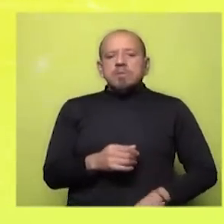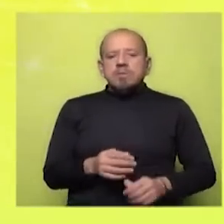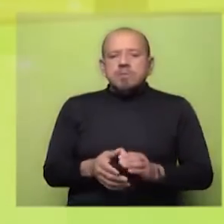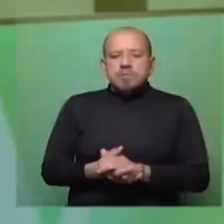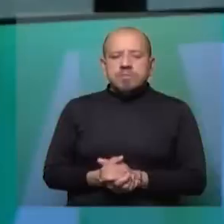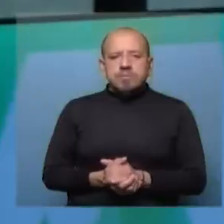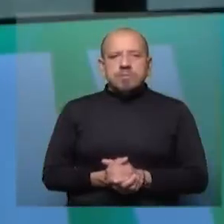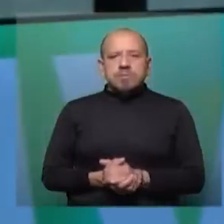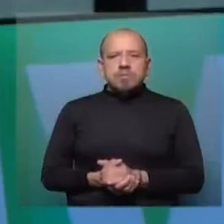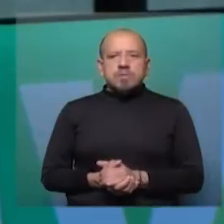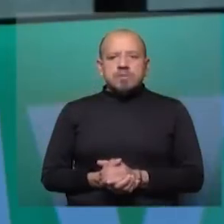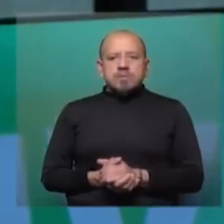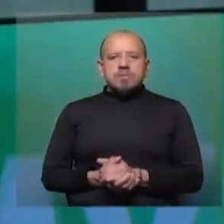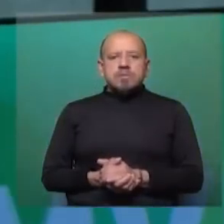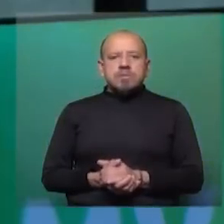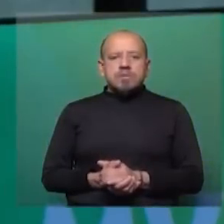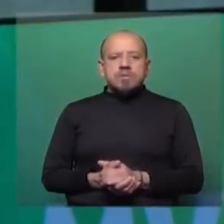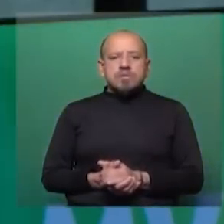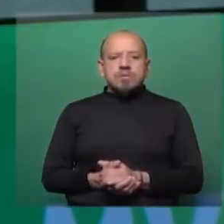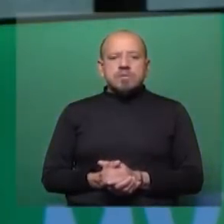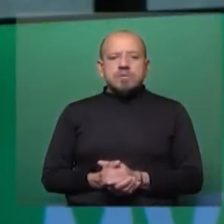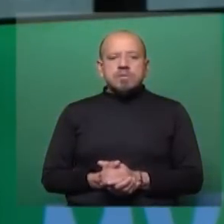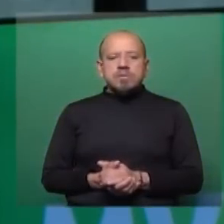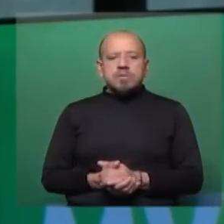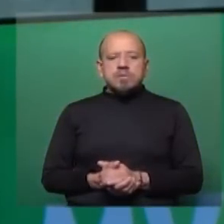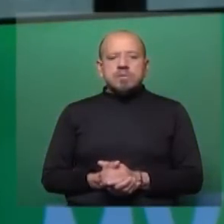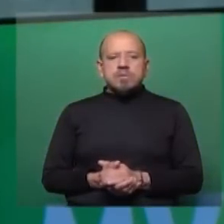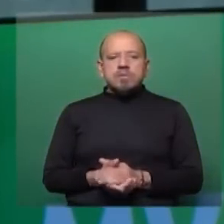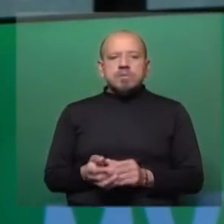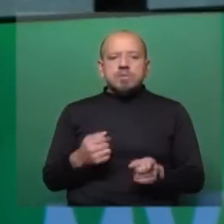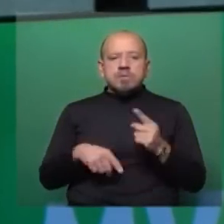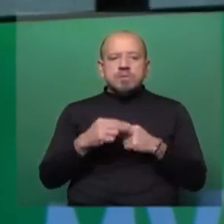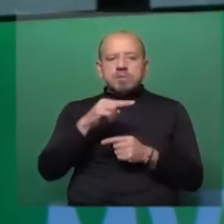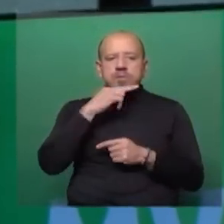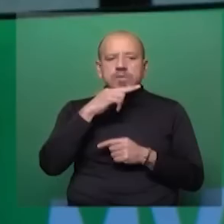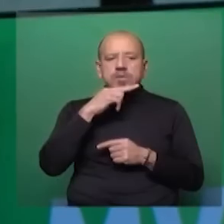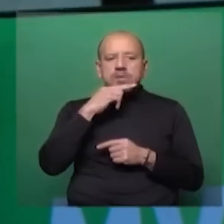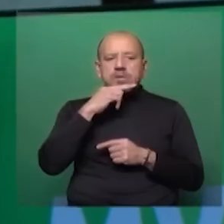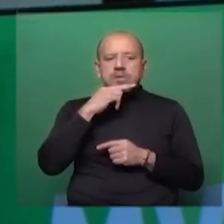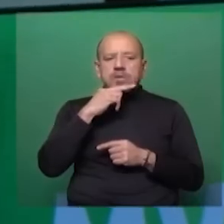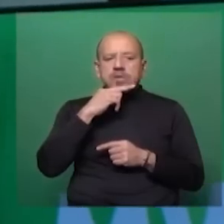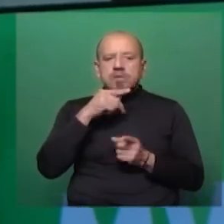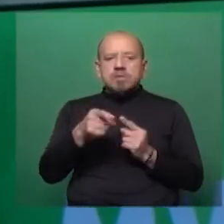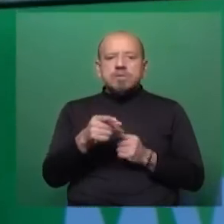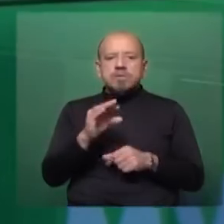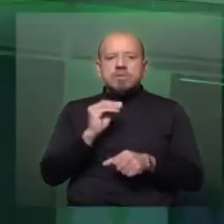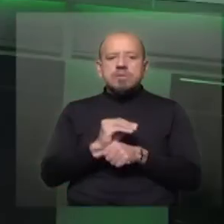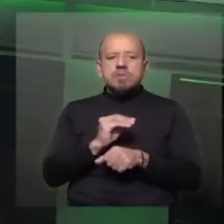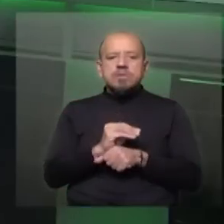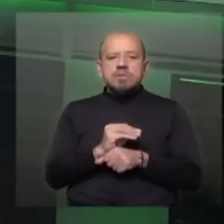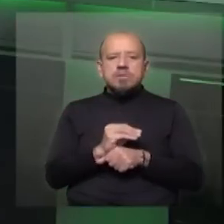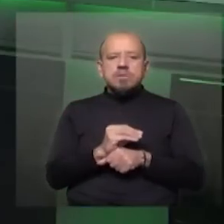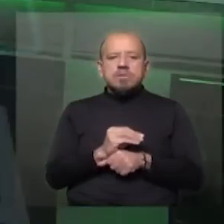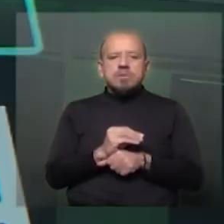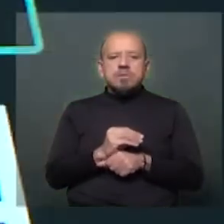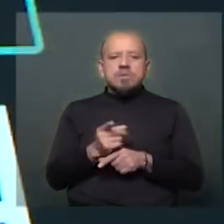tarde y como todos los viernes que es un viernes de cultura recibimos a nuestra estrella de la cultura Valeria Tanco Cómo estás